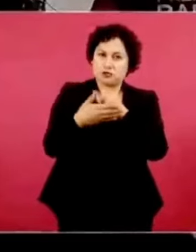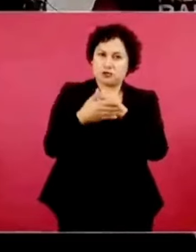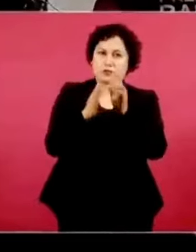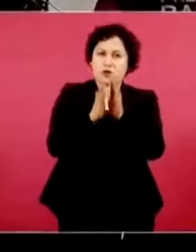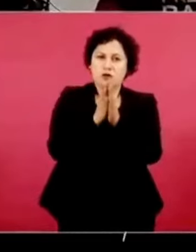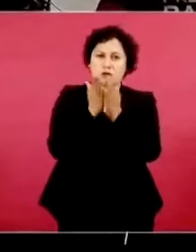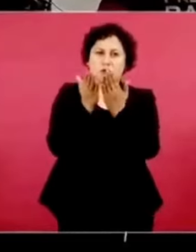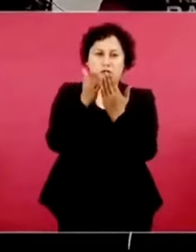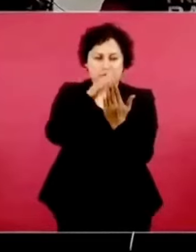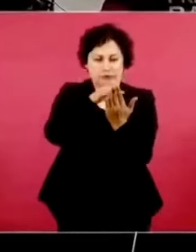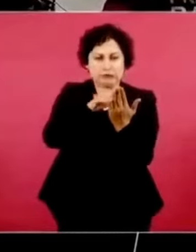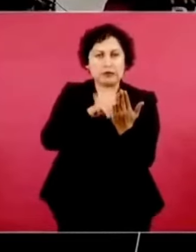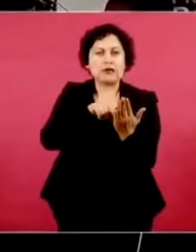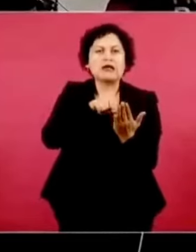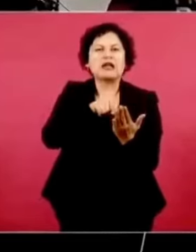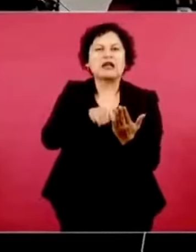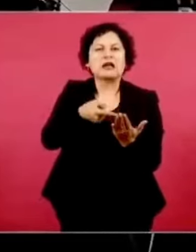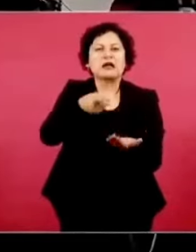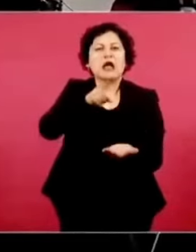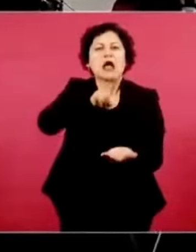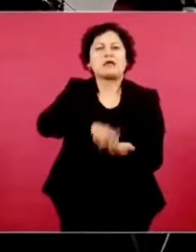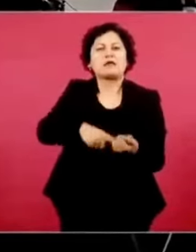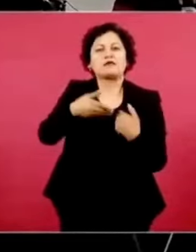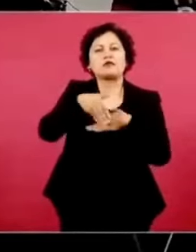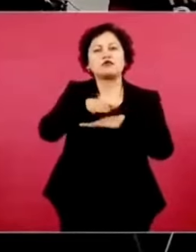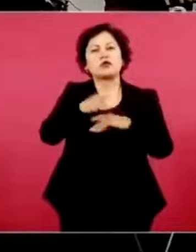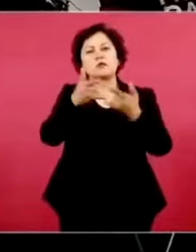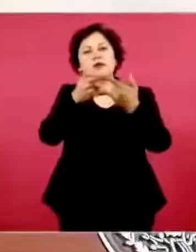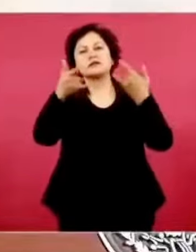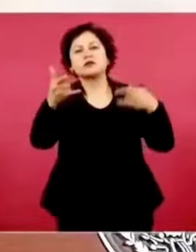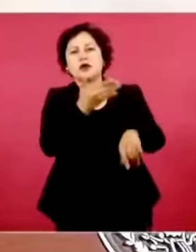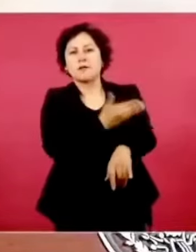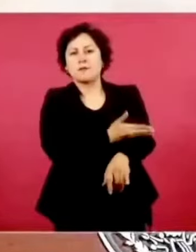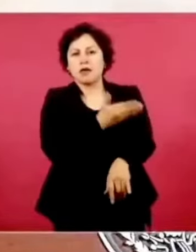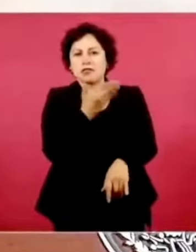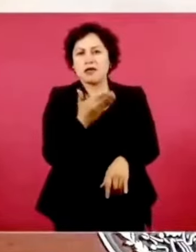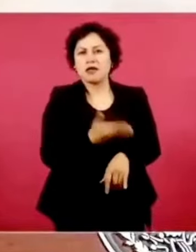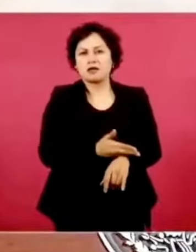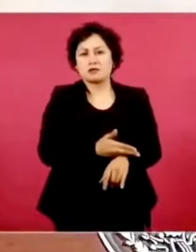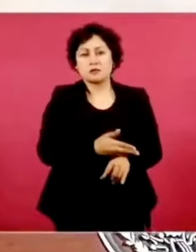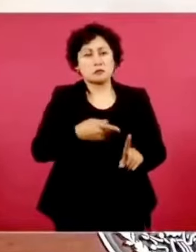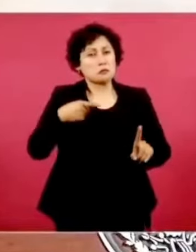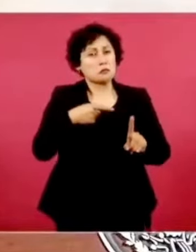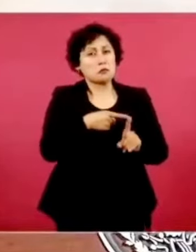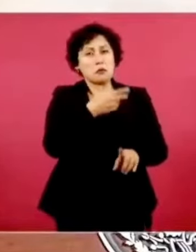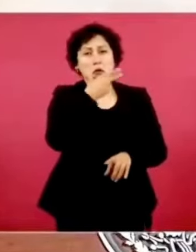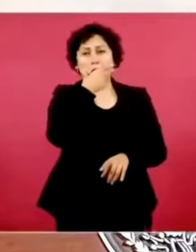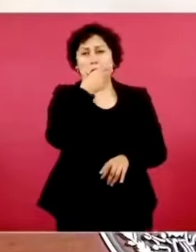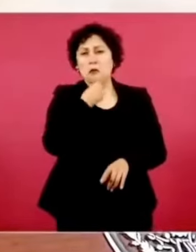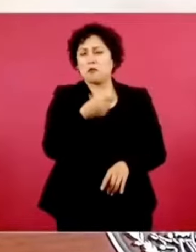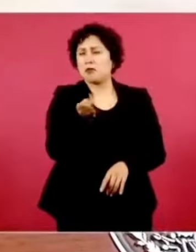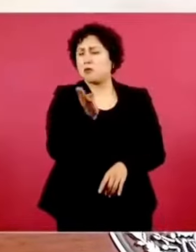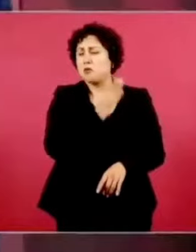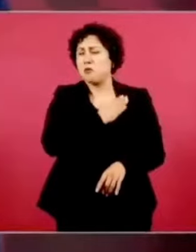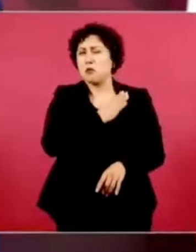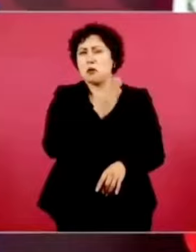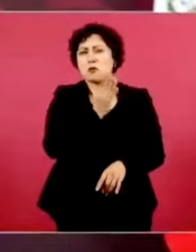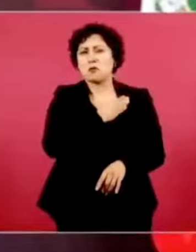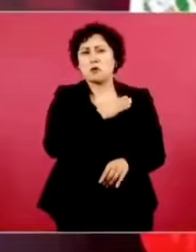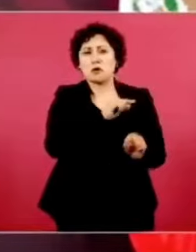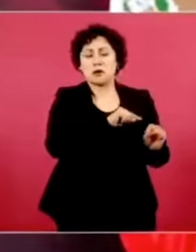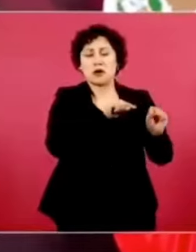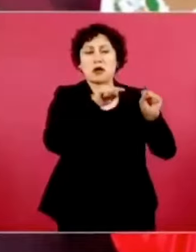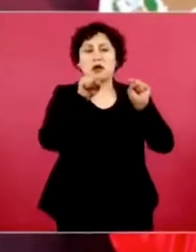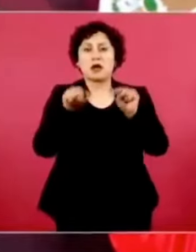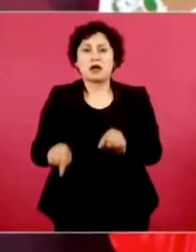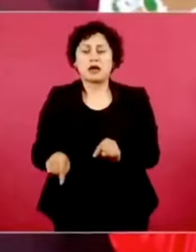Madero, que era un hombre bueno, bueno, bueno, cuando llega en junio de 1910,